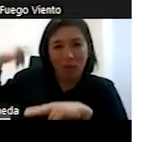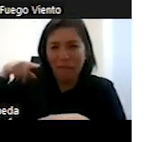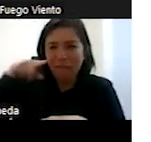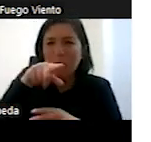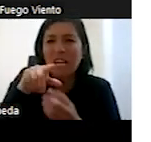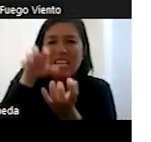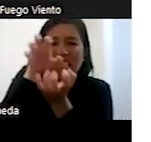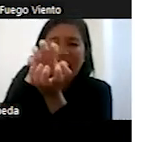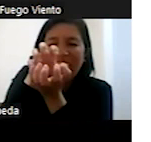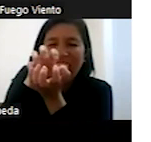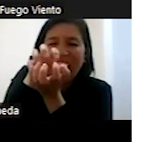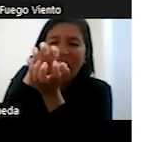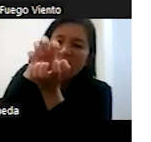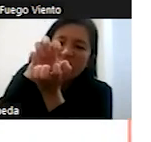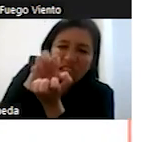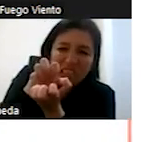dientes.